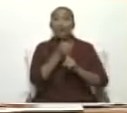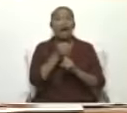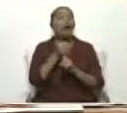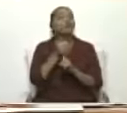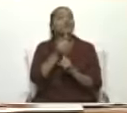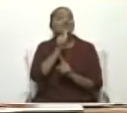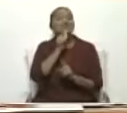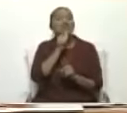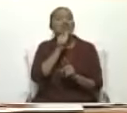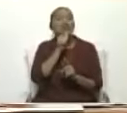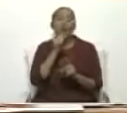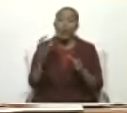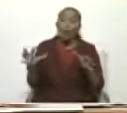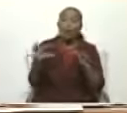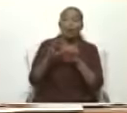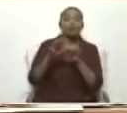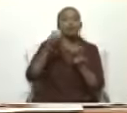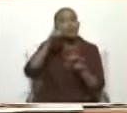el trabajo